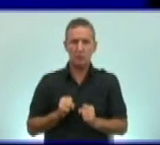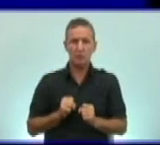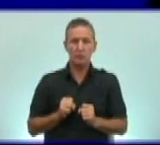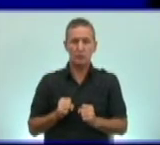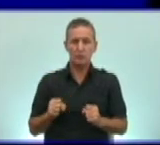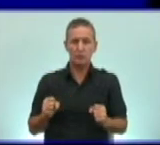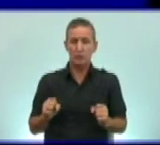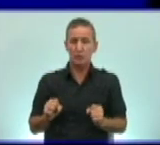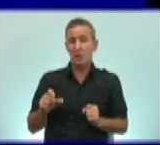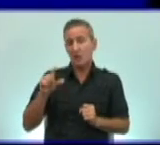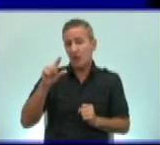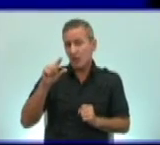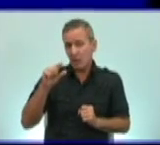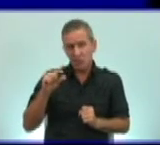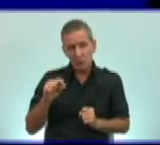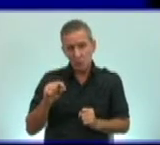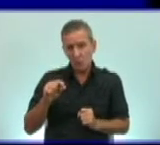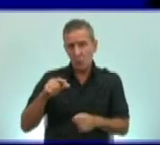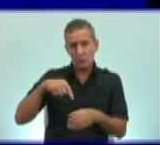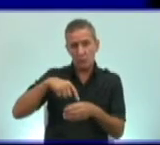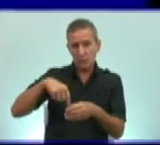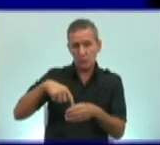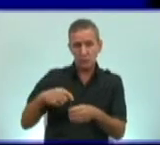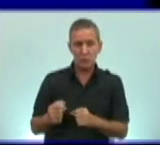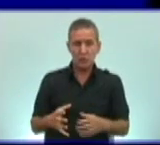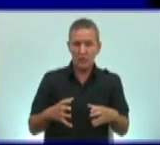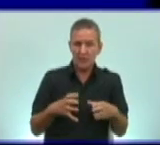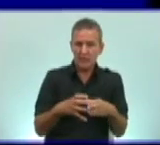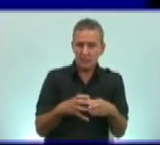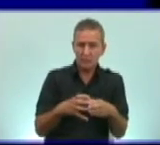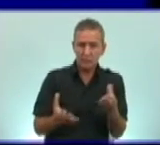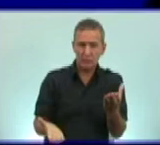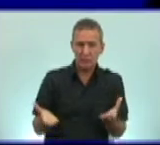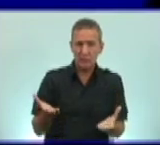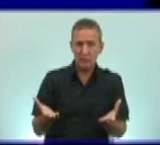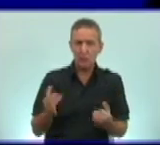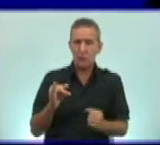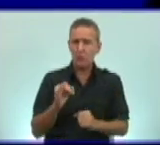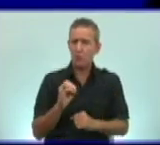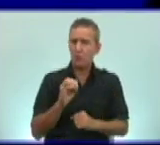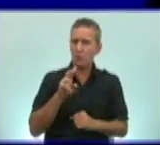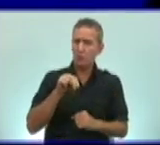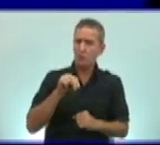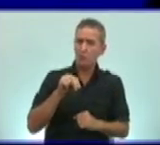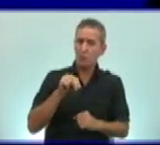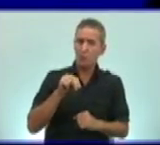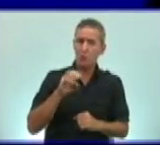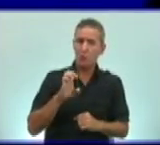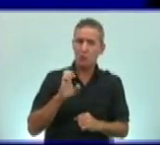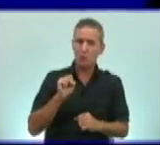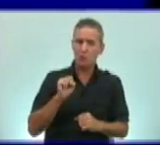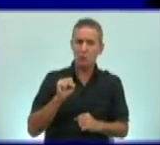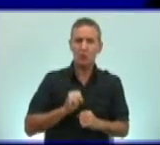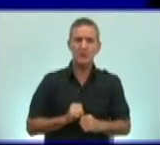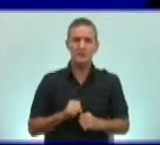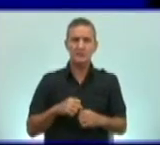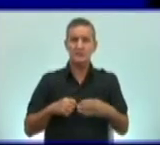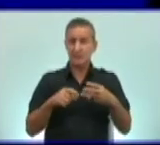poco solubles sería el sólido en equilibrio con los iones. Vamos a ver estos tres